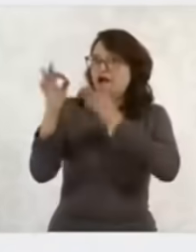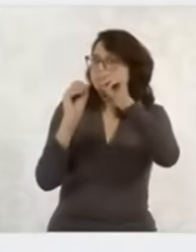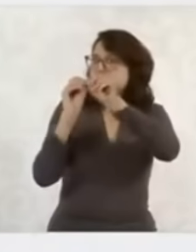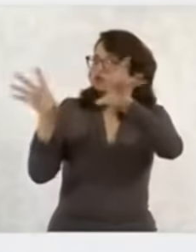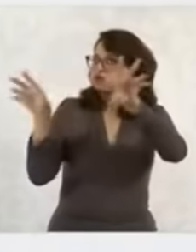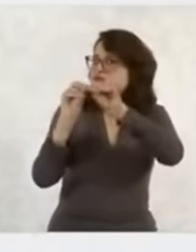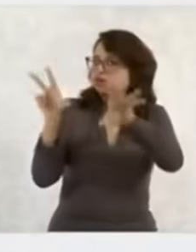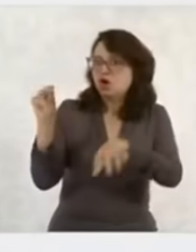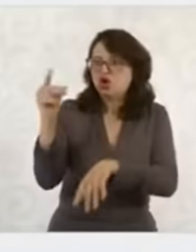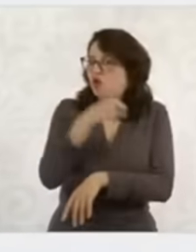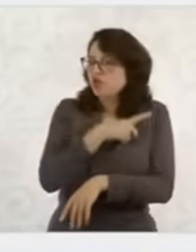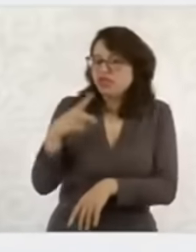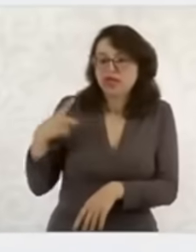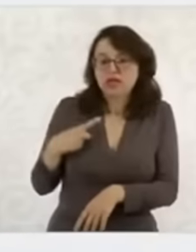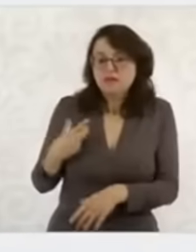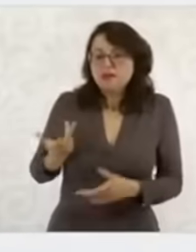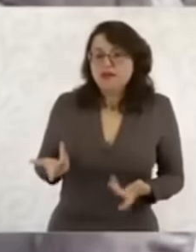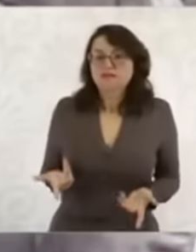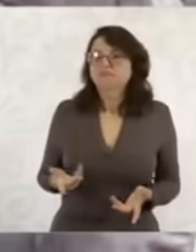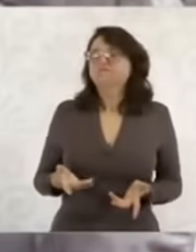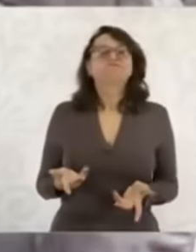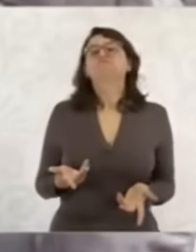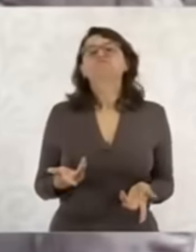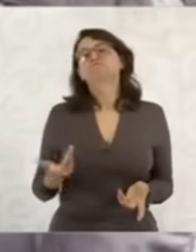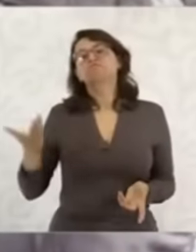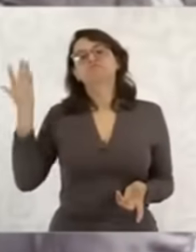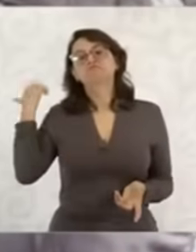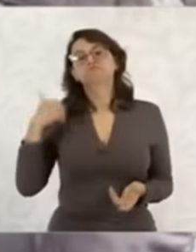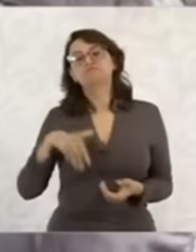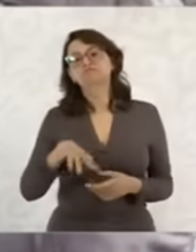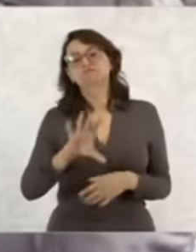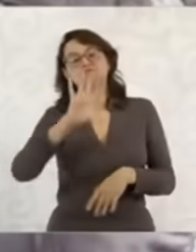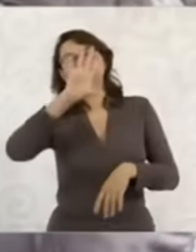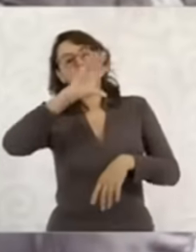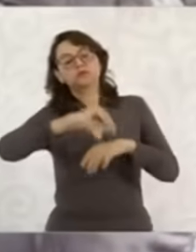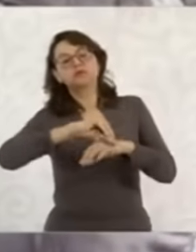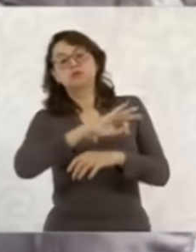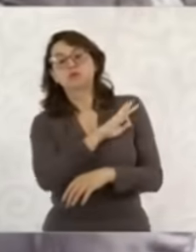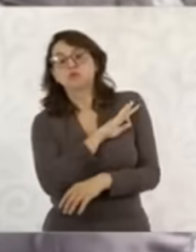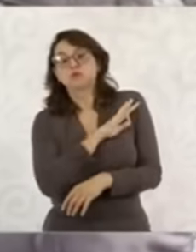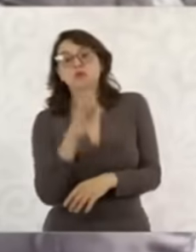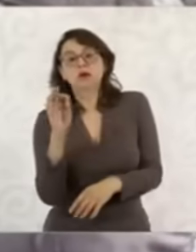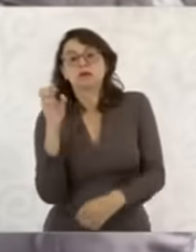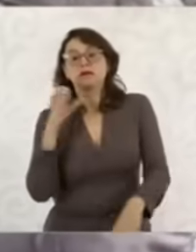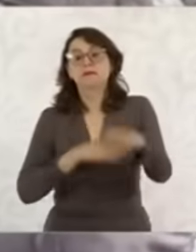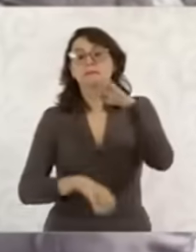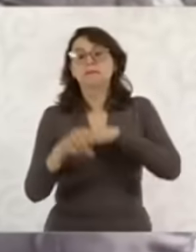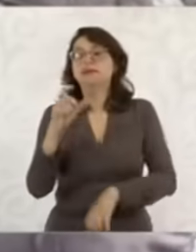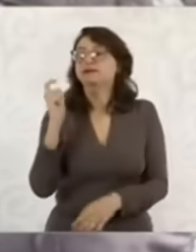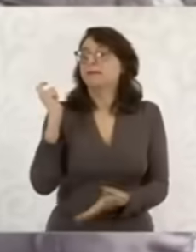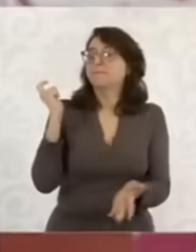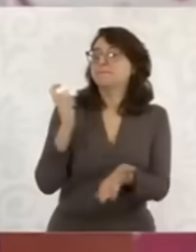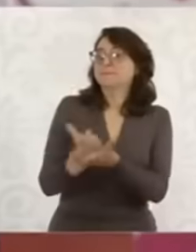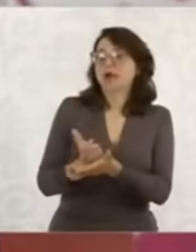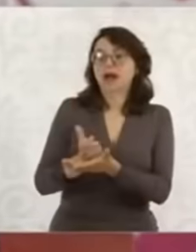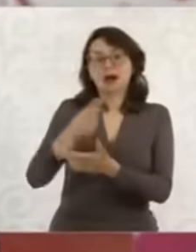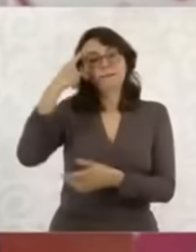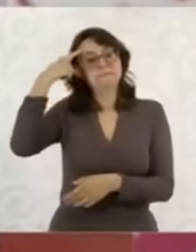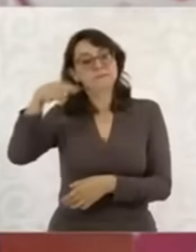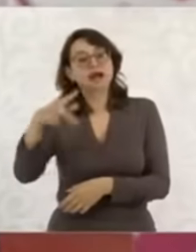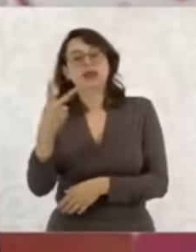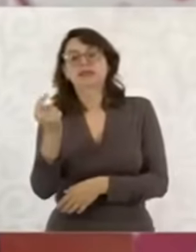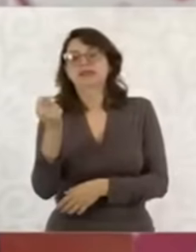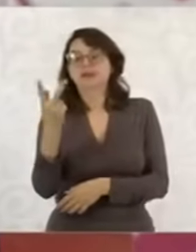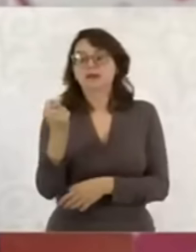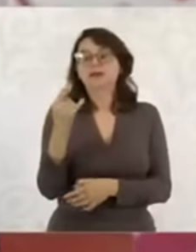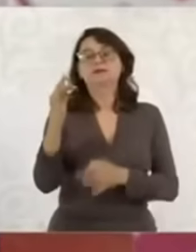entonces no era ilegal, digamos, que empresarios pagaran mensajes en contra